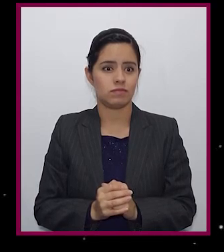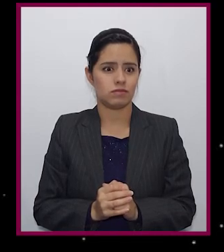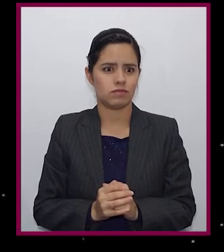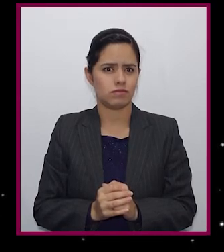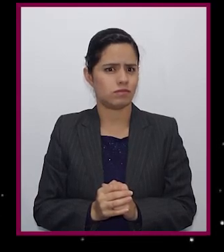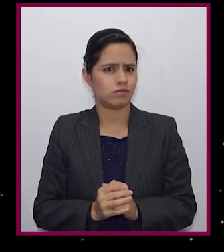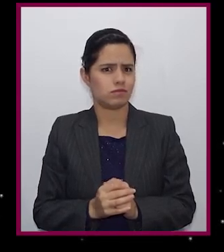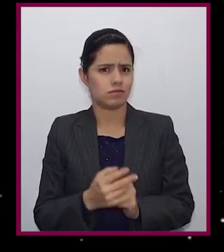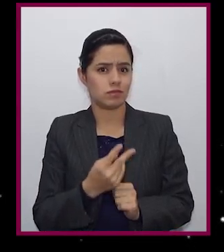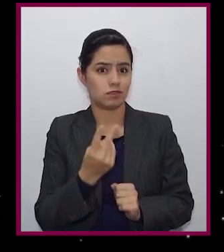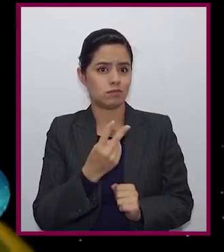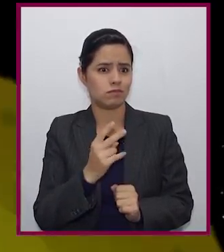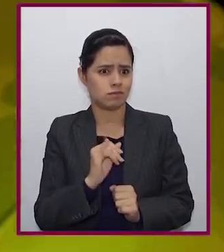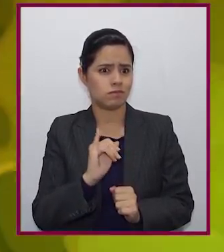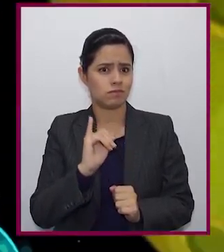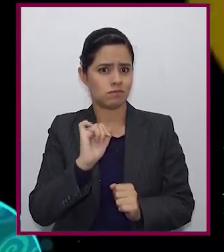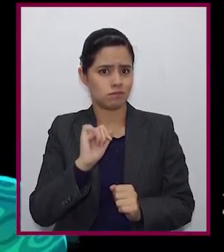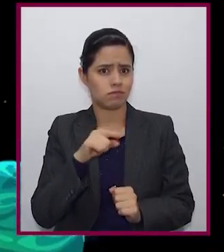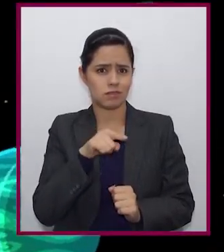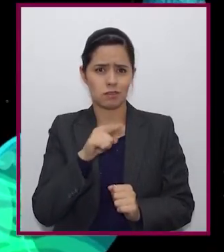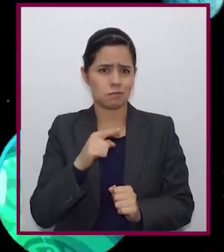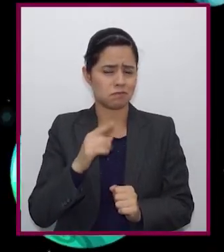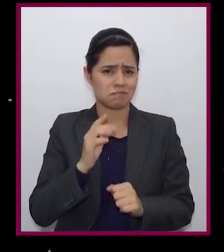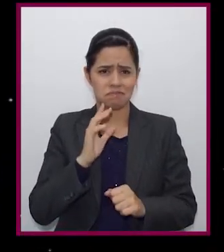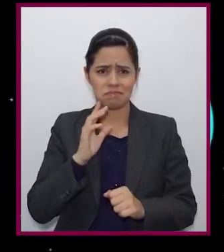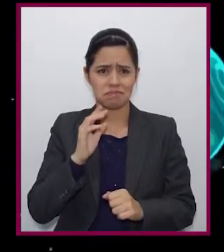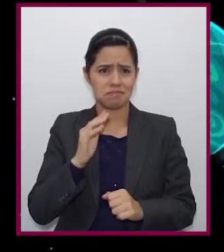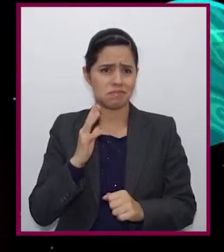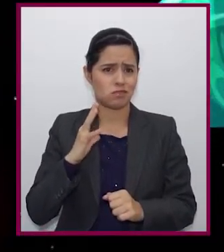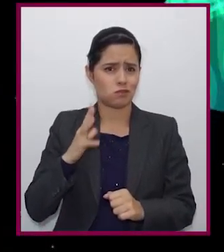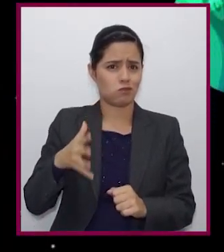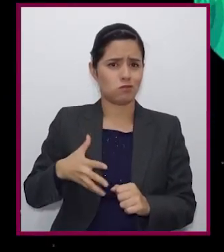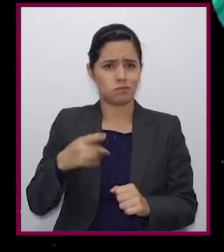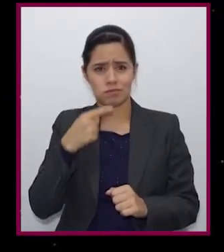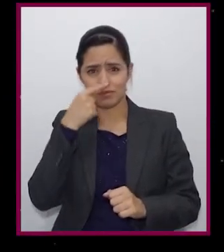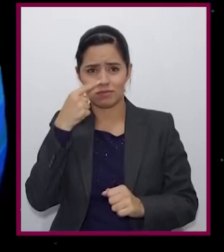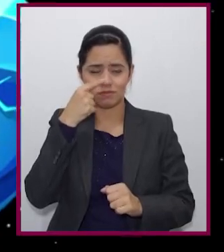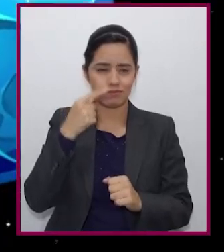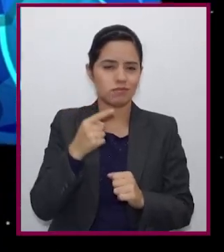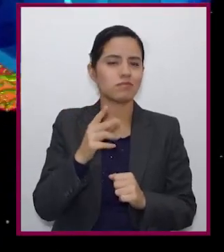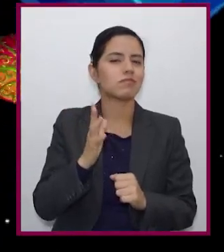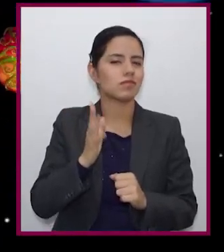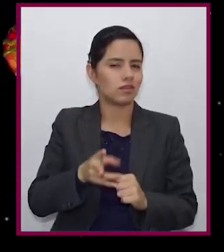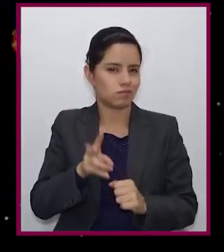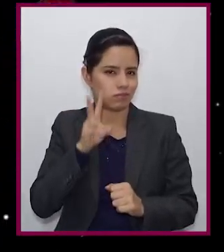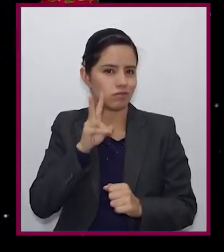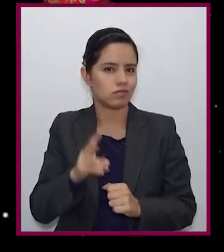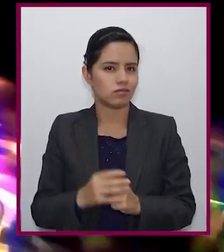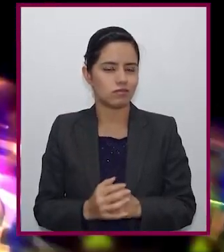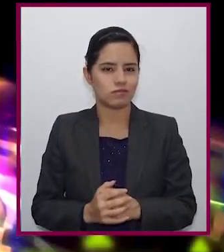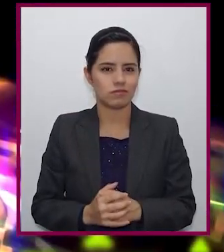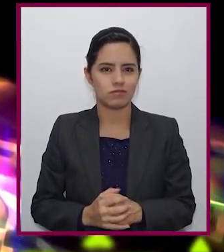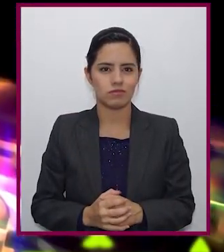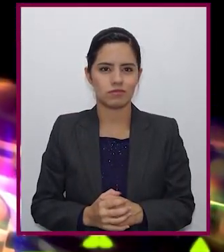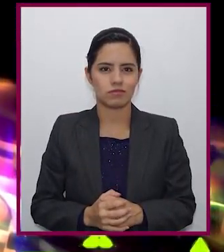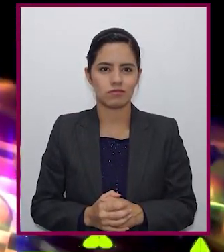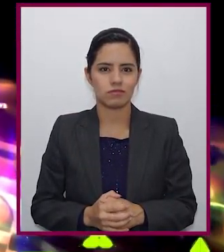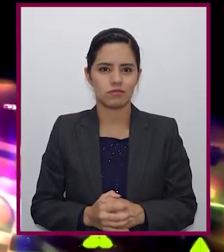Y esta pandilla digital sigue de engreída, pero ya verán, ya verán.